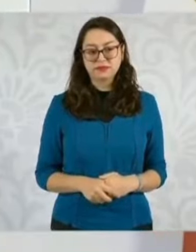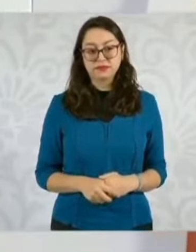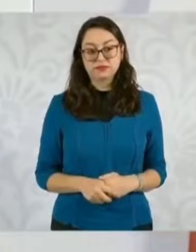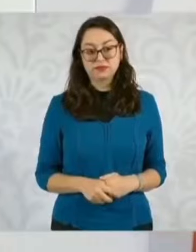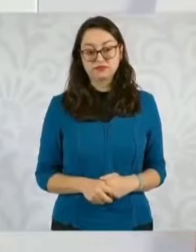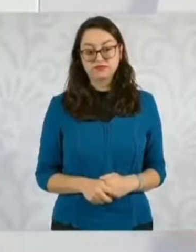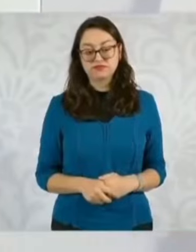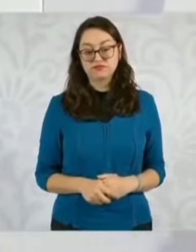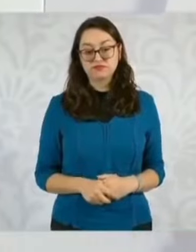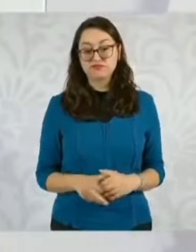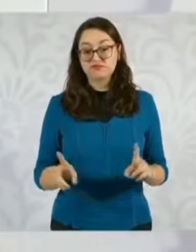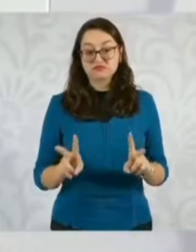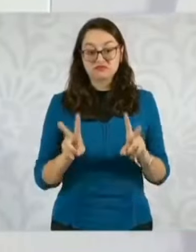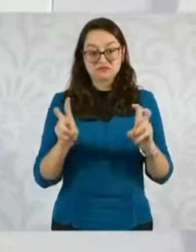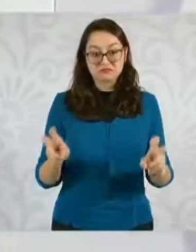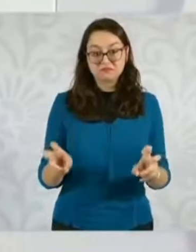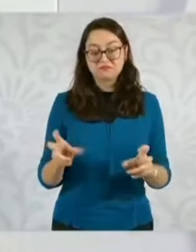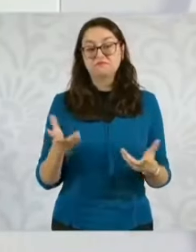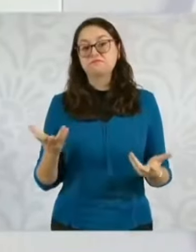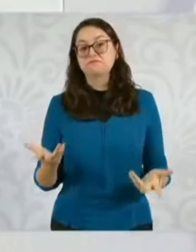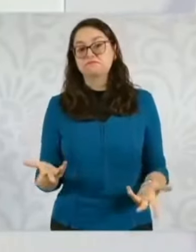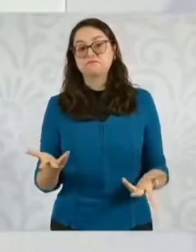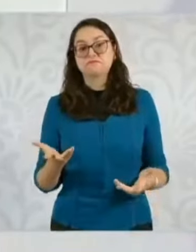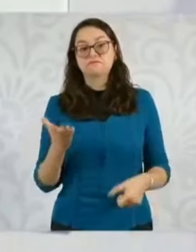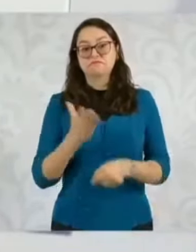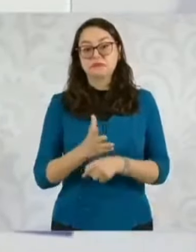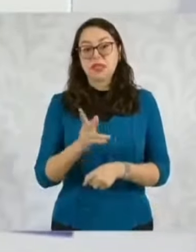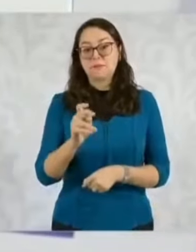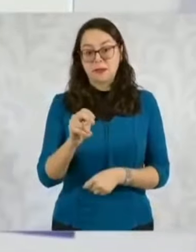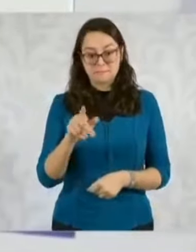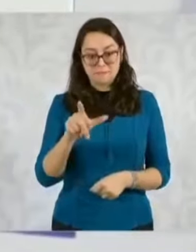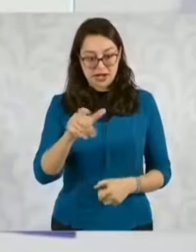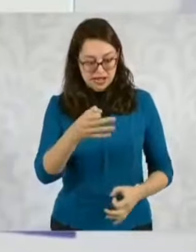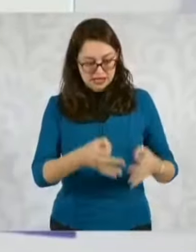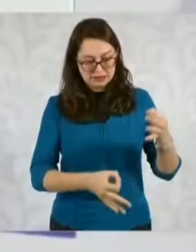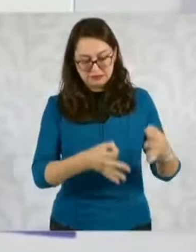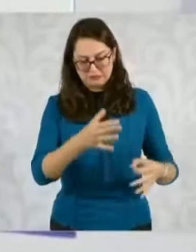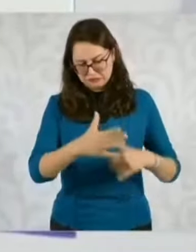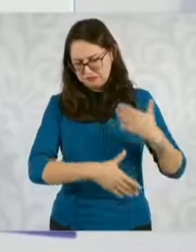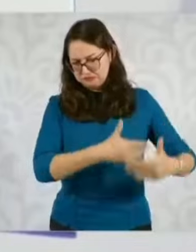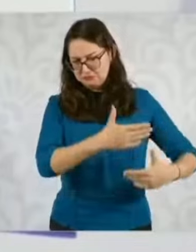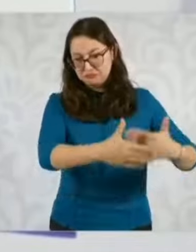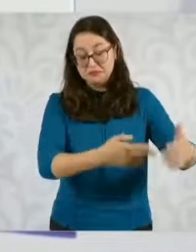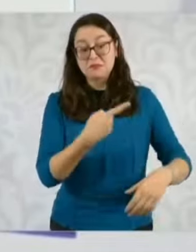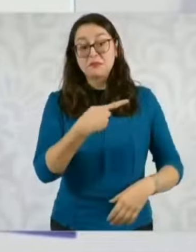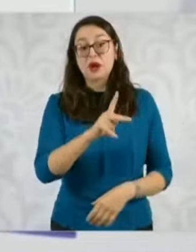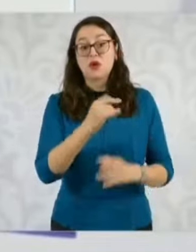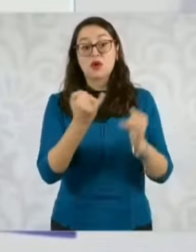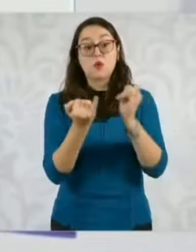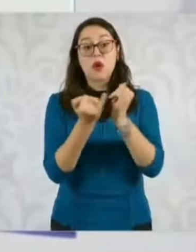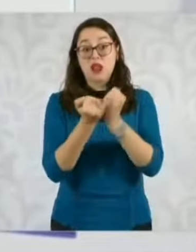asuntos penales, porque no puede volver a suceder en México.